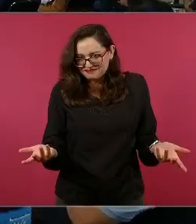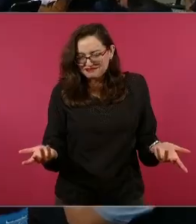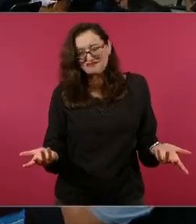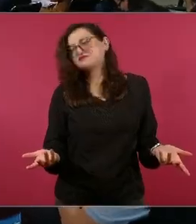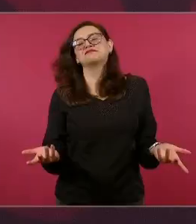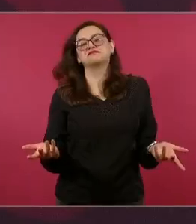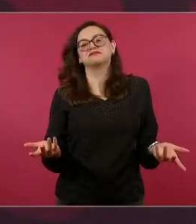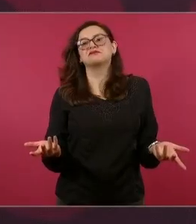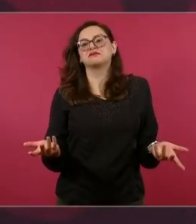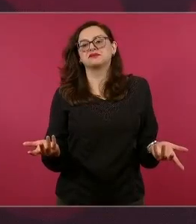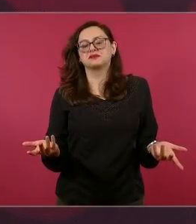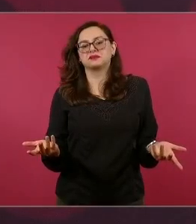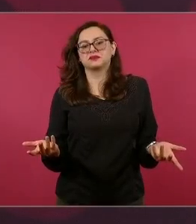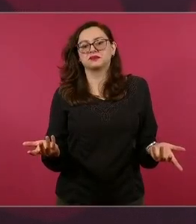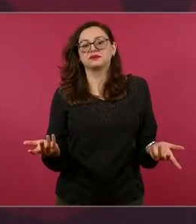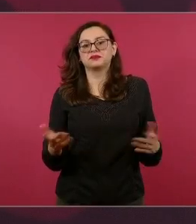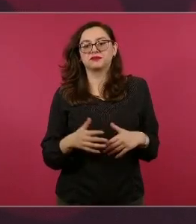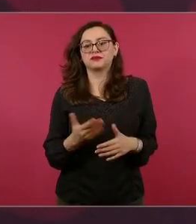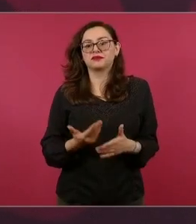el tino